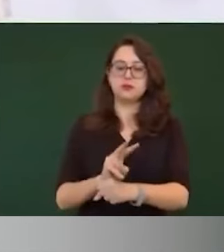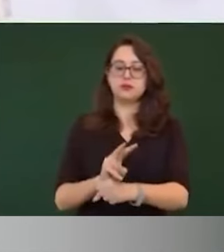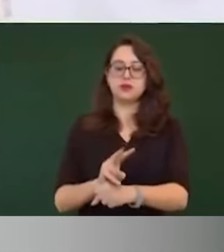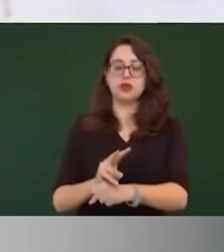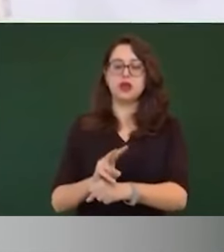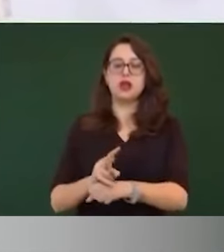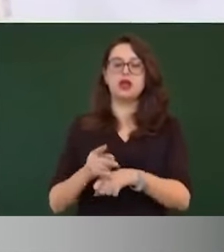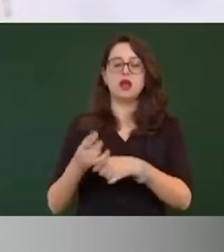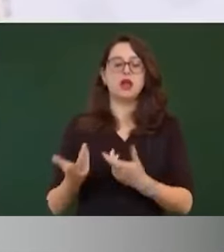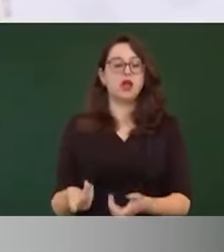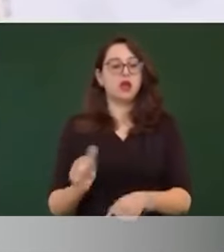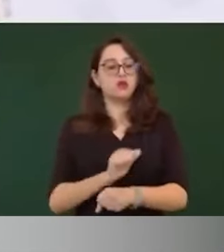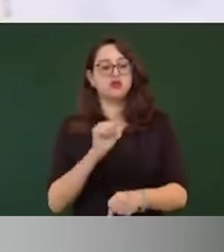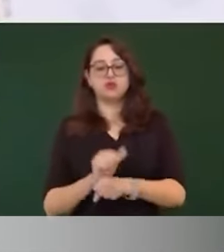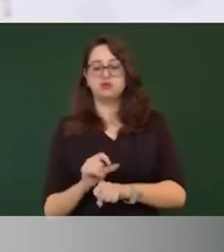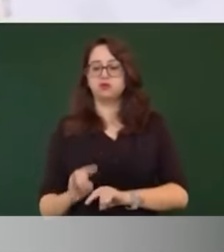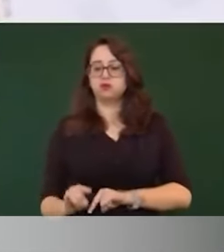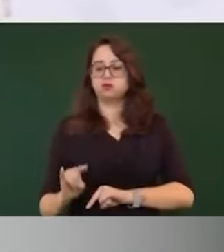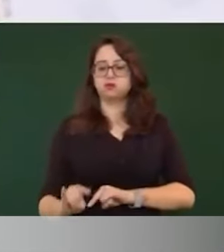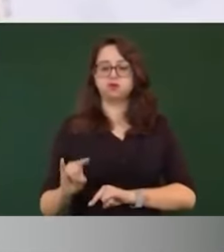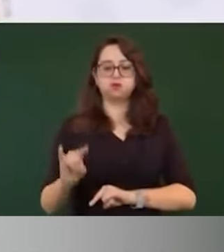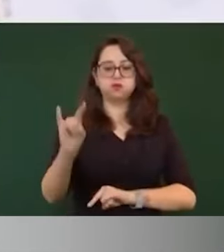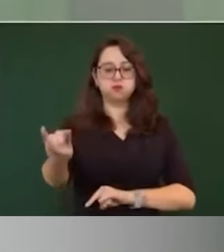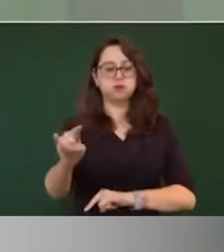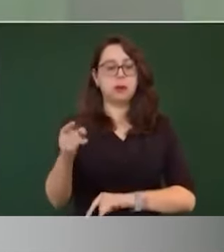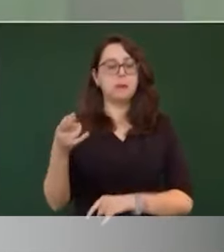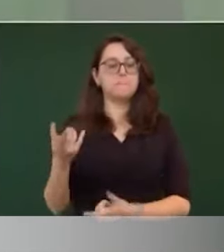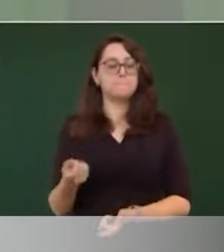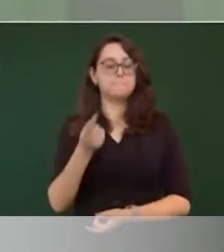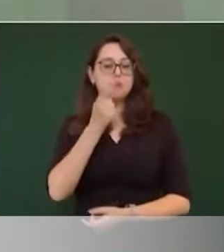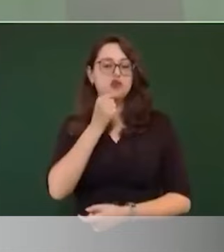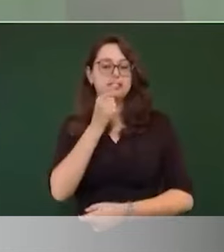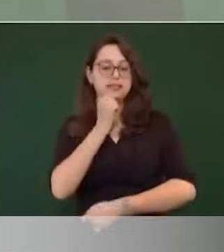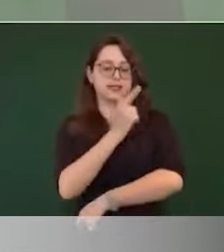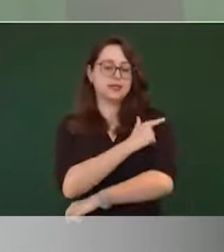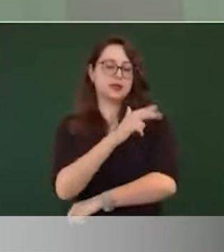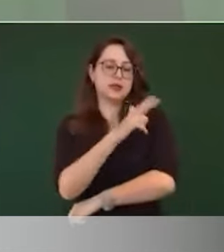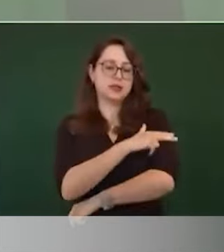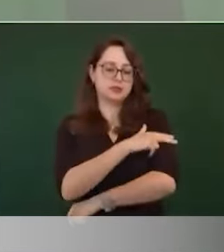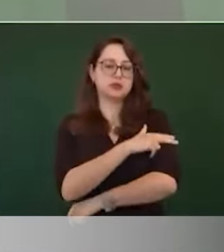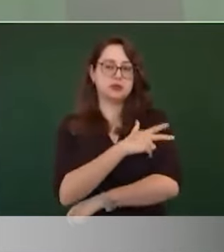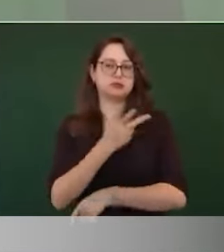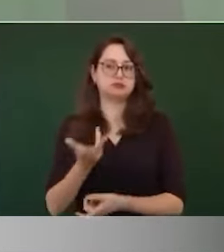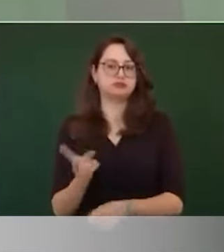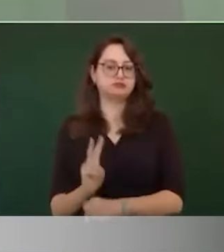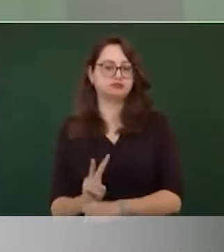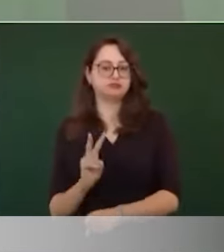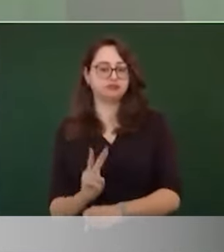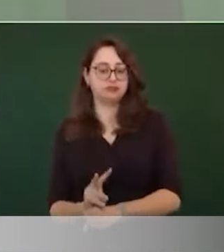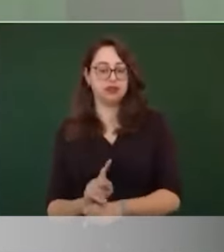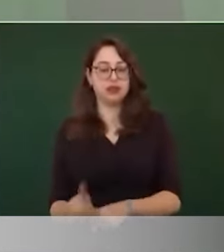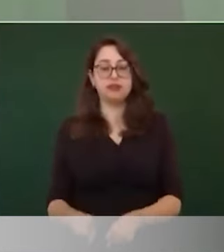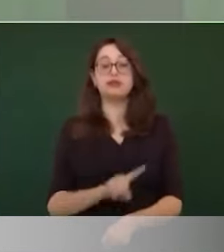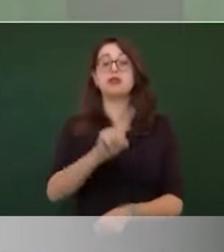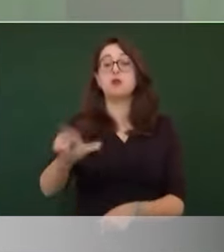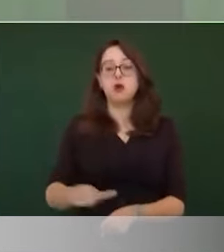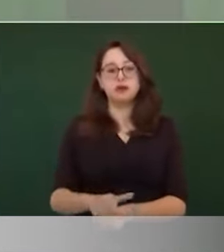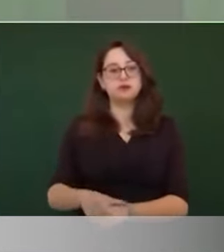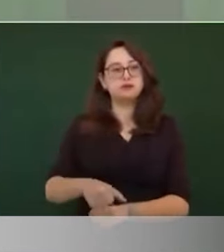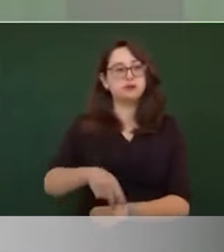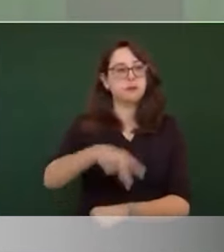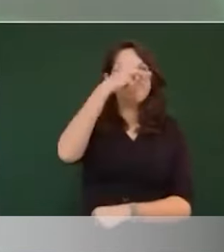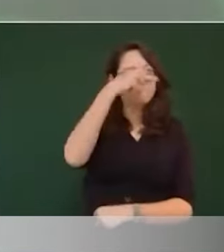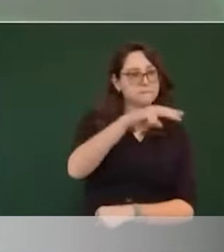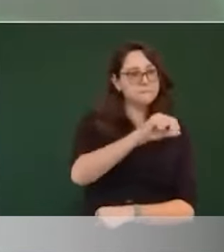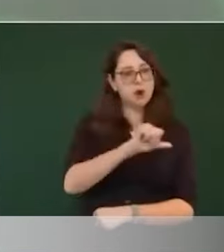Acapulco lo que nos ha dado buenos resultados el segundo el segundo tramo fue puea México Puebla